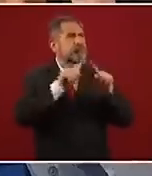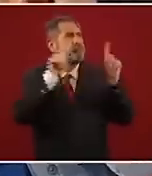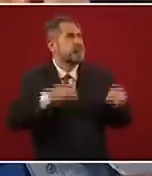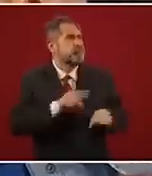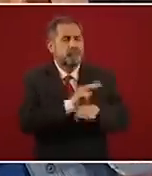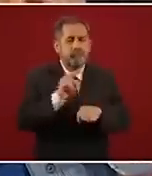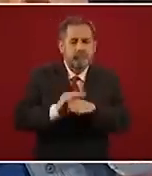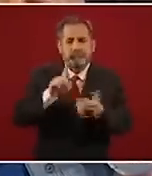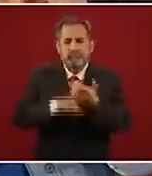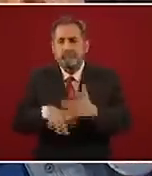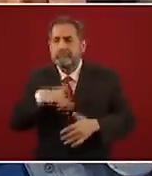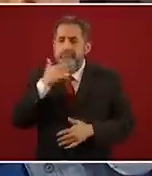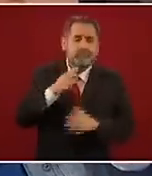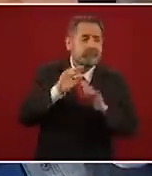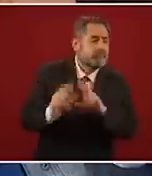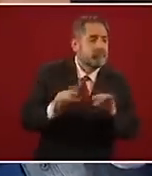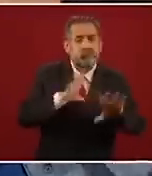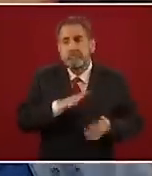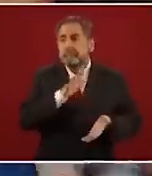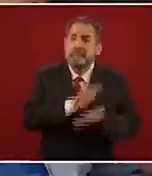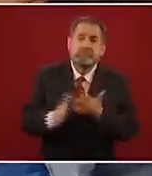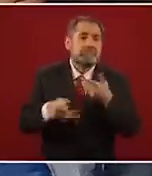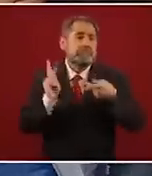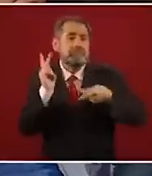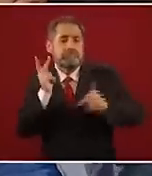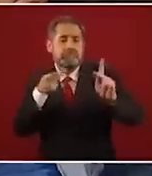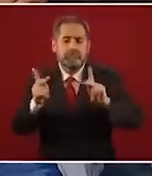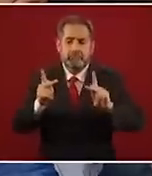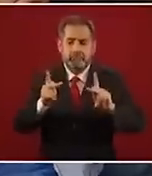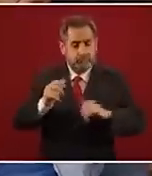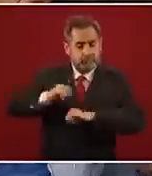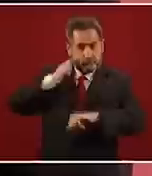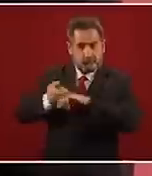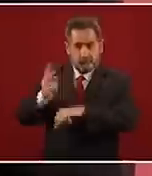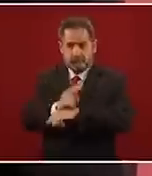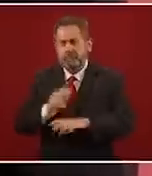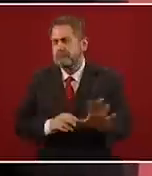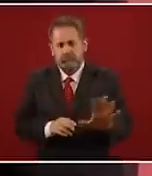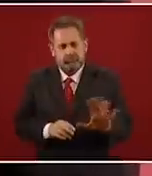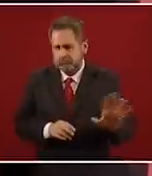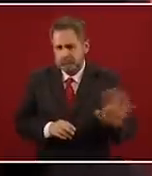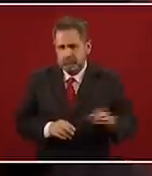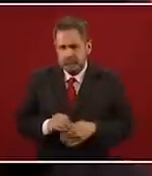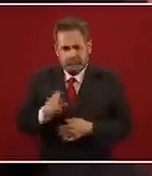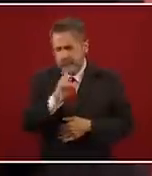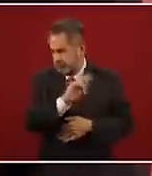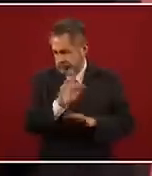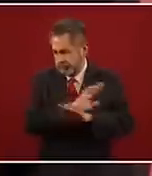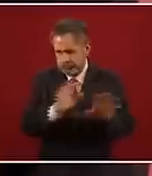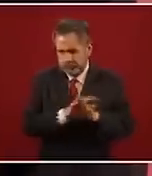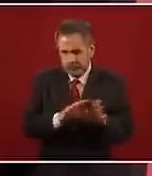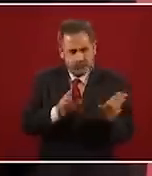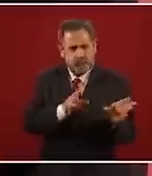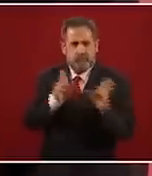para evitar eso de que hay o no hay medicinas y esto, que la tuvieran las Fuerzas Armadas? No, porque ellos tienen ya